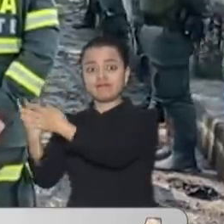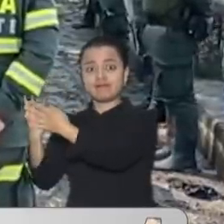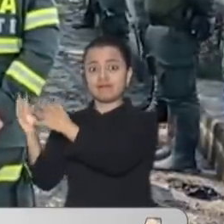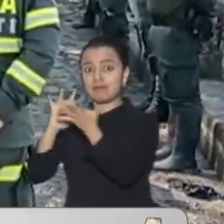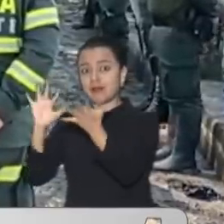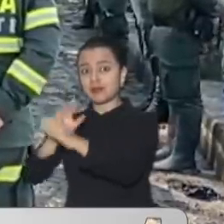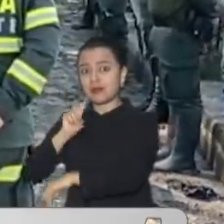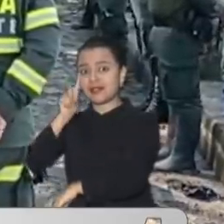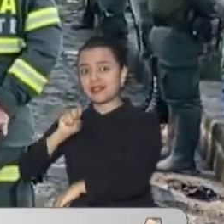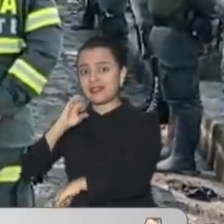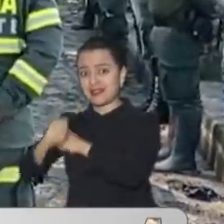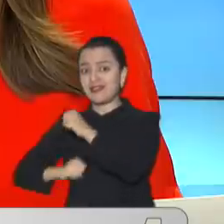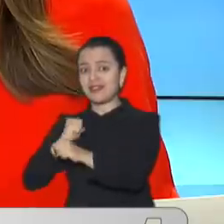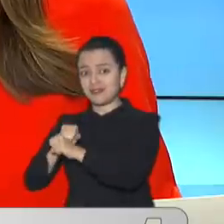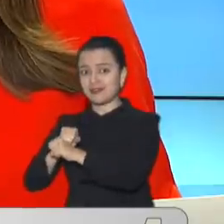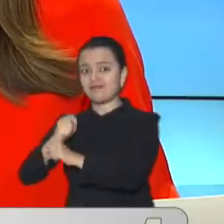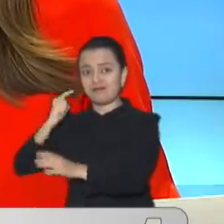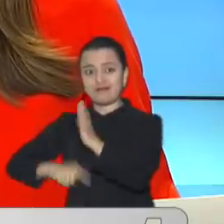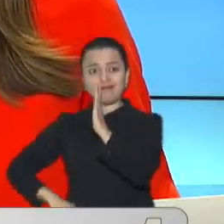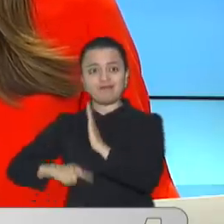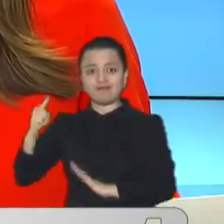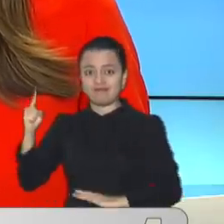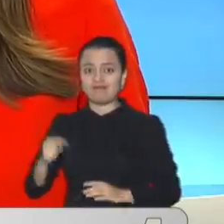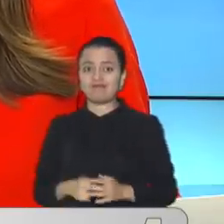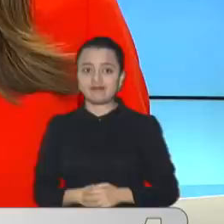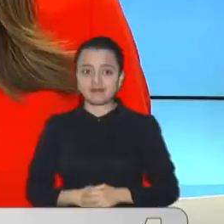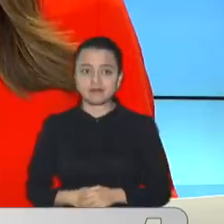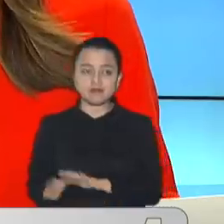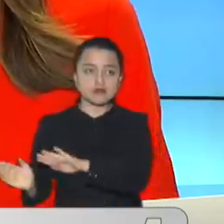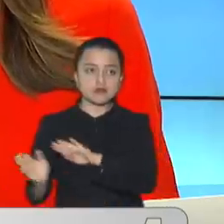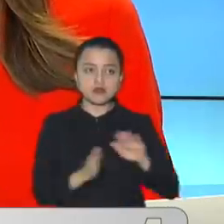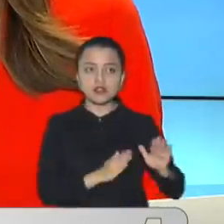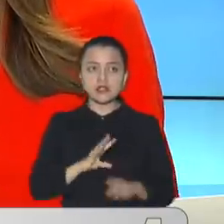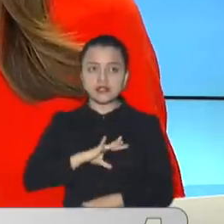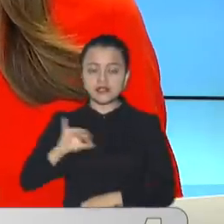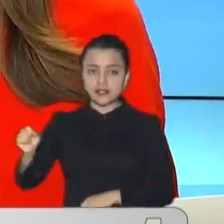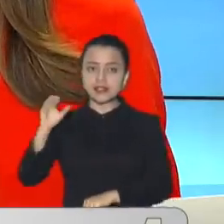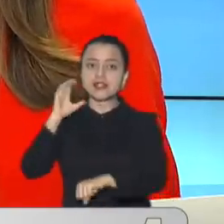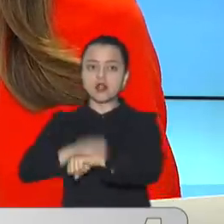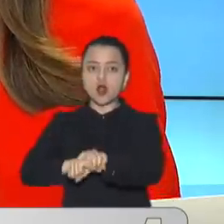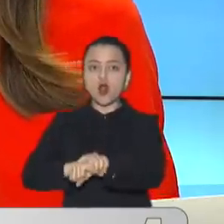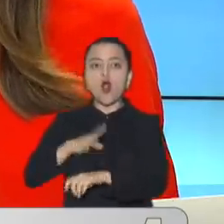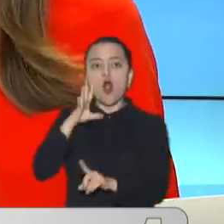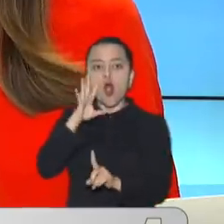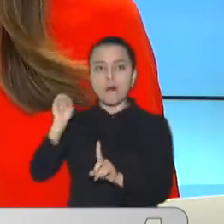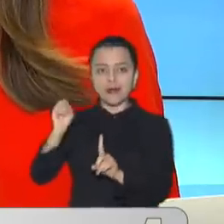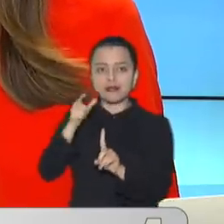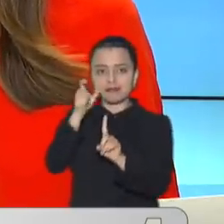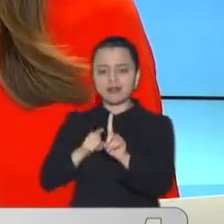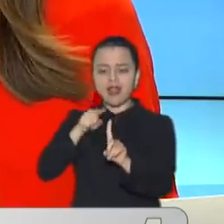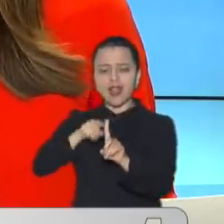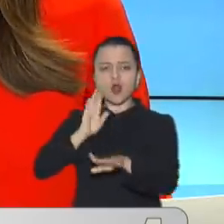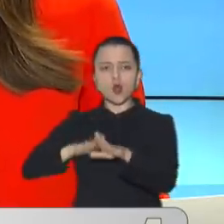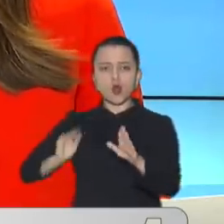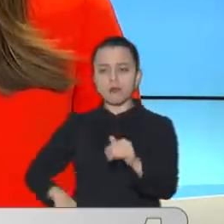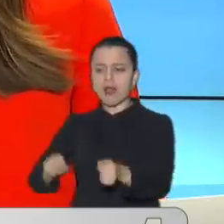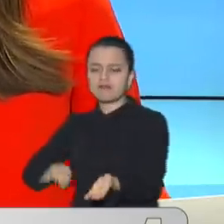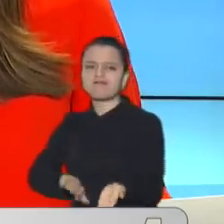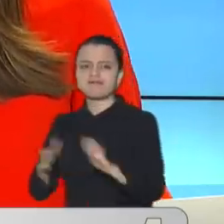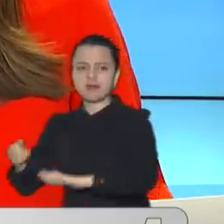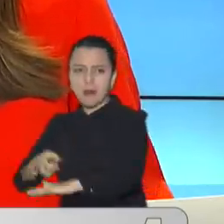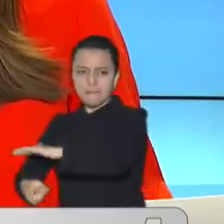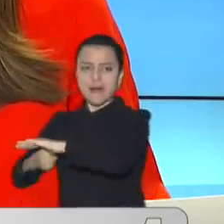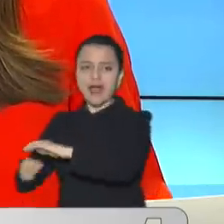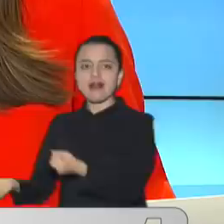hasta los 60 años de cárcel. Y en Cali fue capturado en las últimas horas el hombre que asesinó a una mujer al interior de una estación del